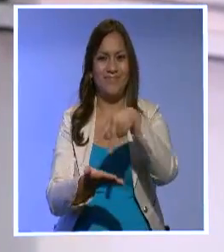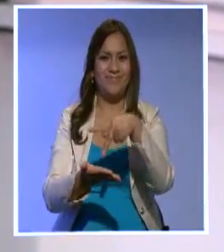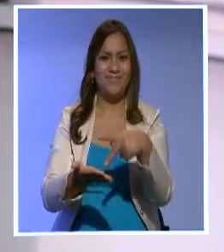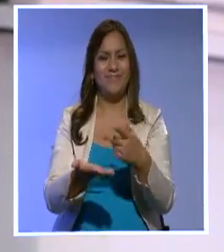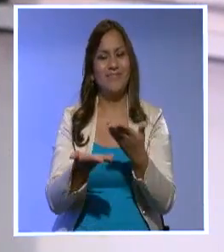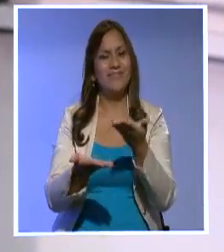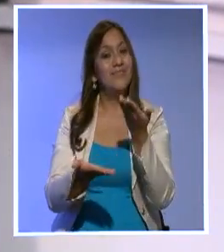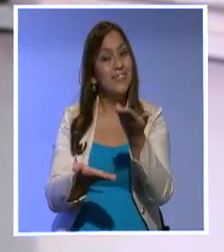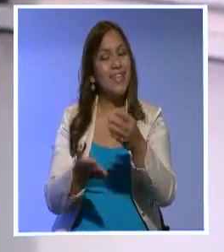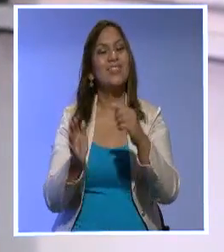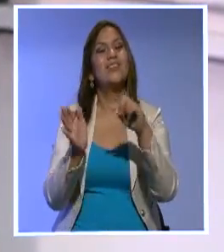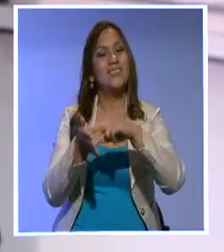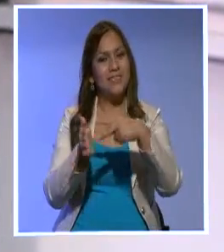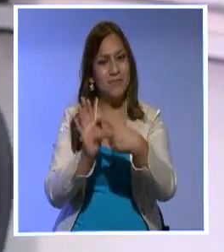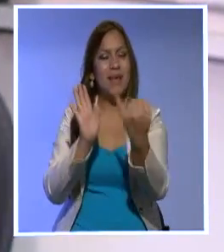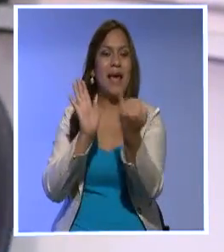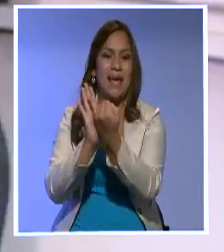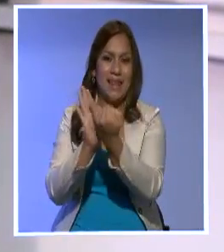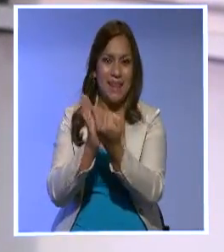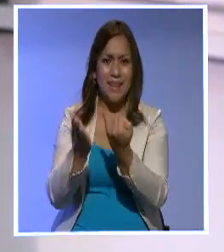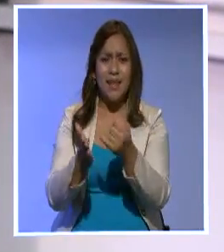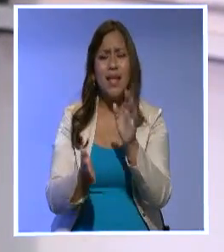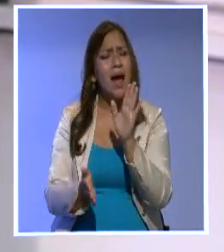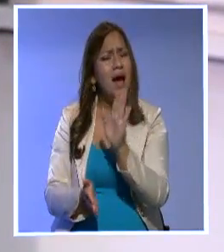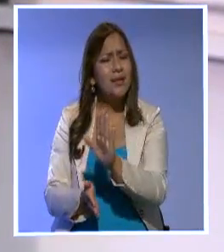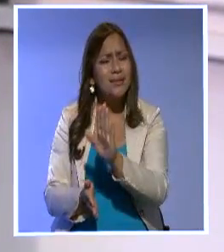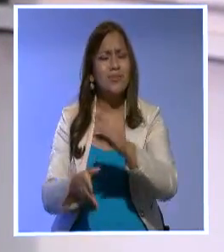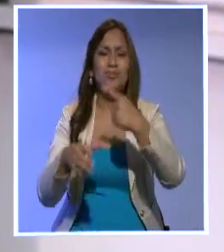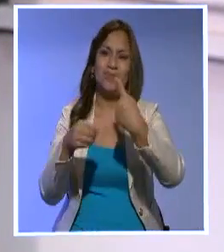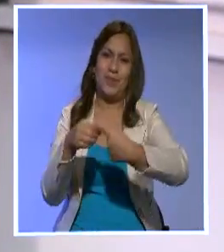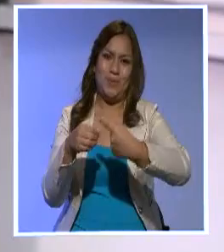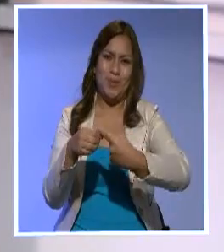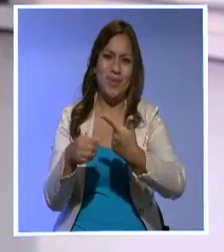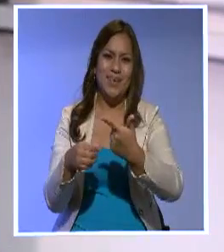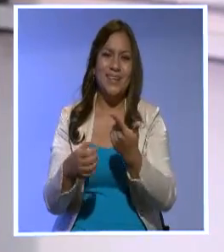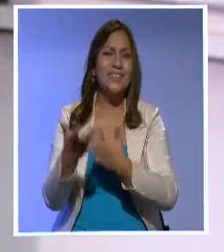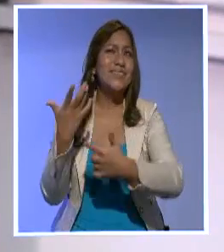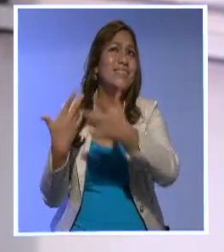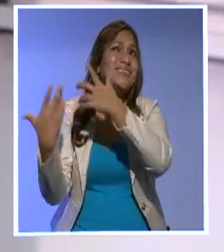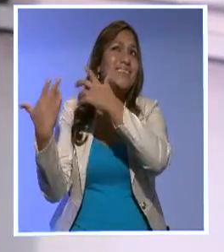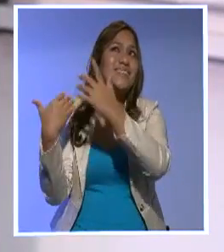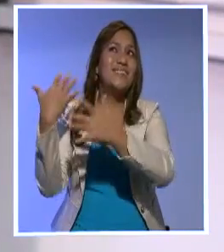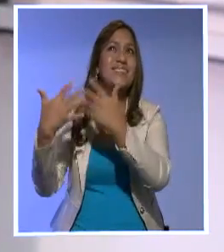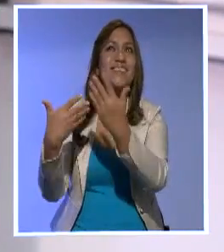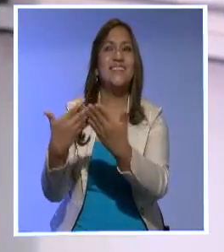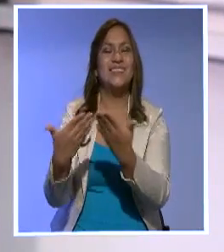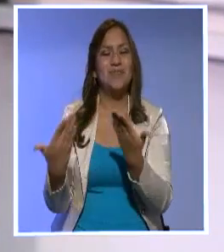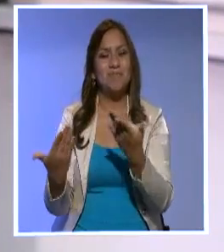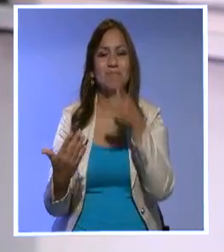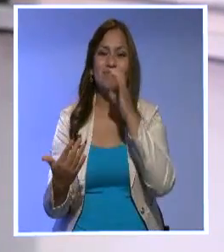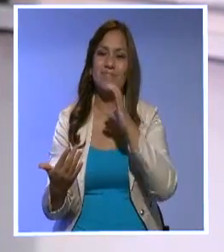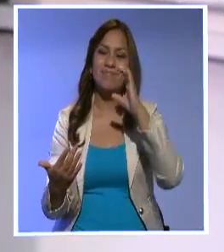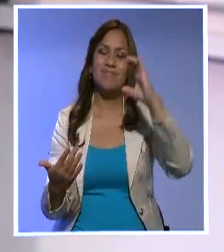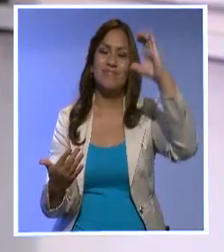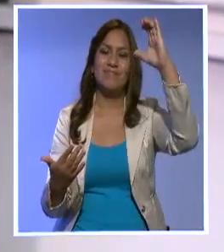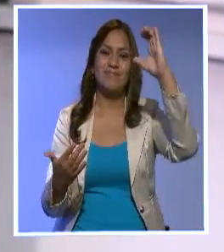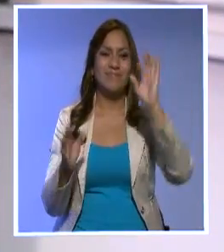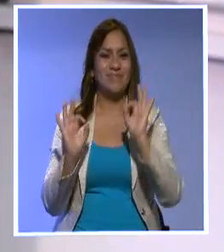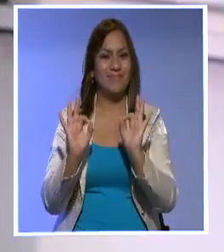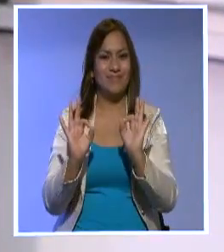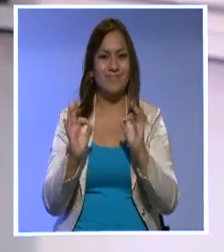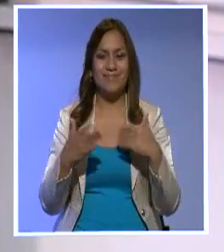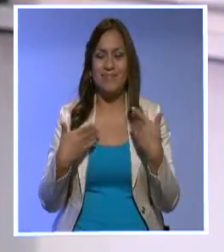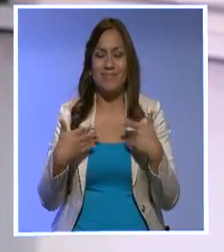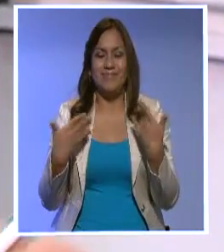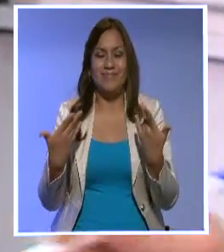que es la identidad cultural de aquel chiquita quiteño de aquellos que siempre recordamos que podamos cantar con mucha con